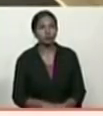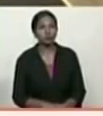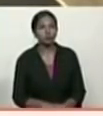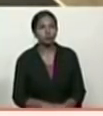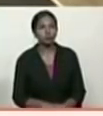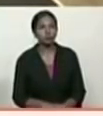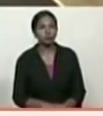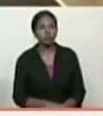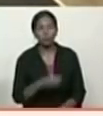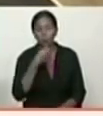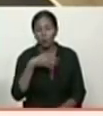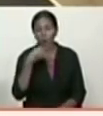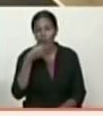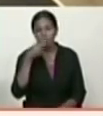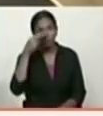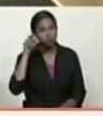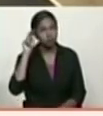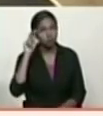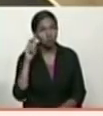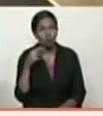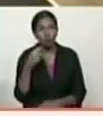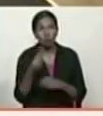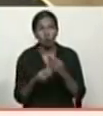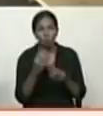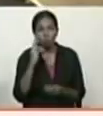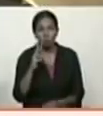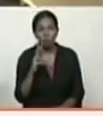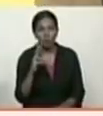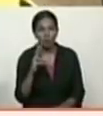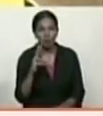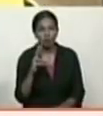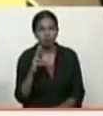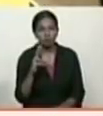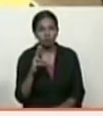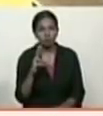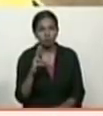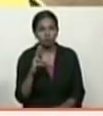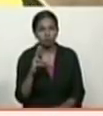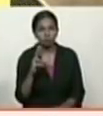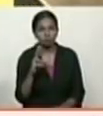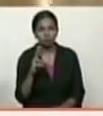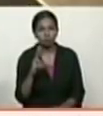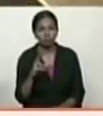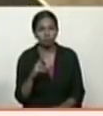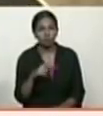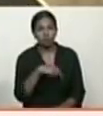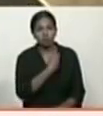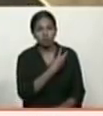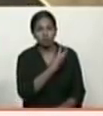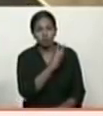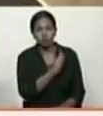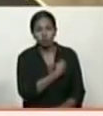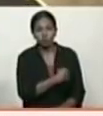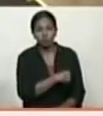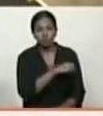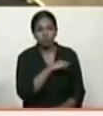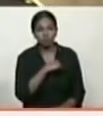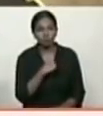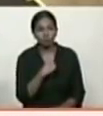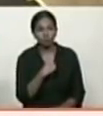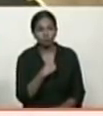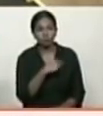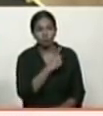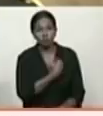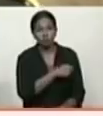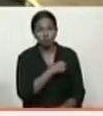Buenas tardes, canciller. ¿Cómo ve que Suiza aceptó representar diplomáticamente a Estados Unidos luego de que ese